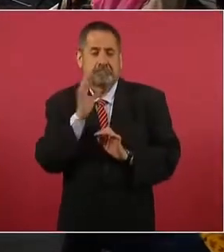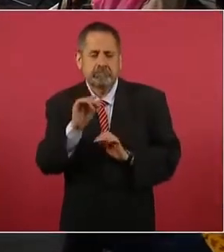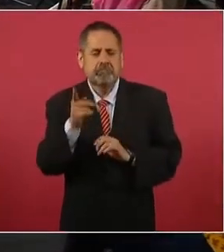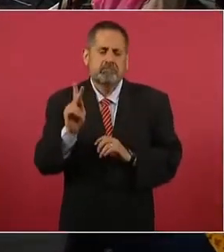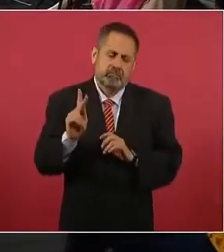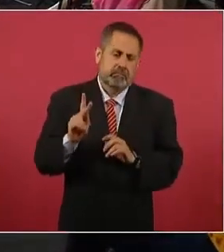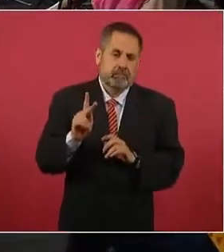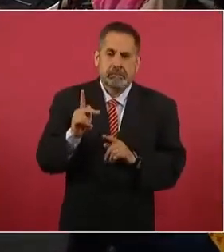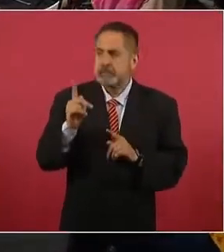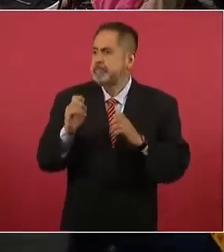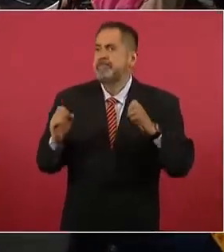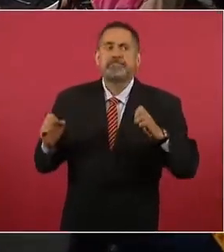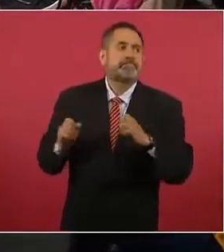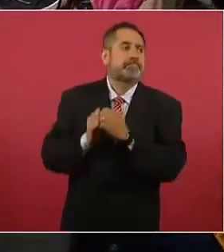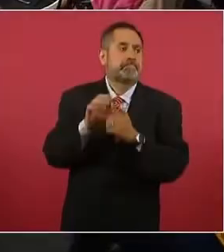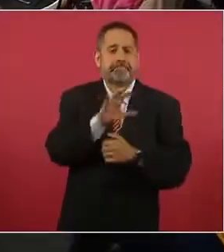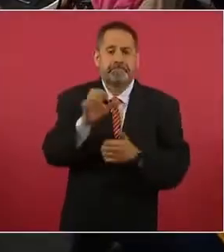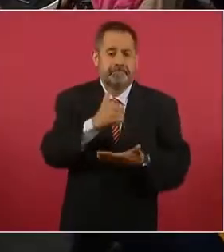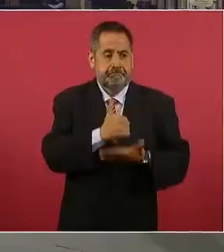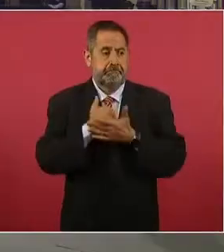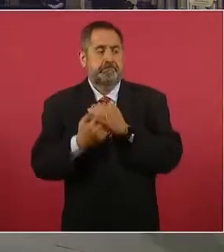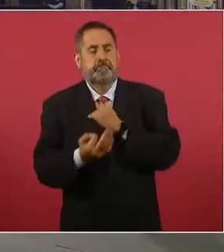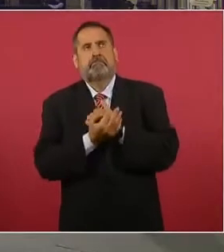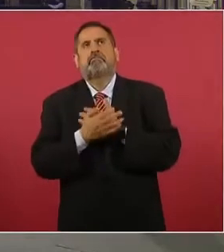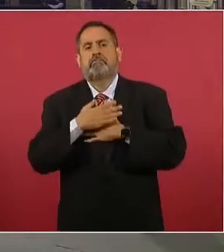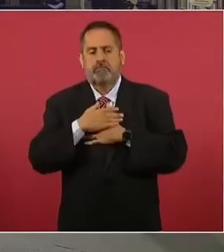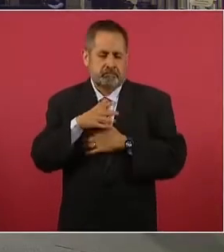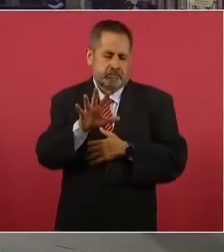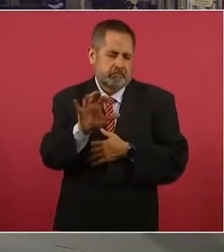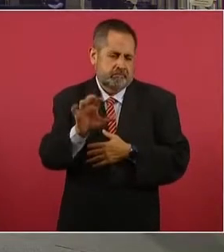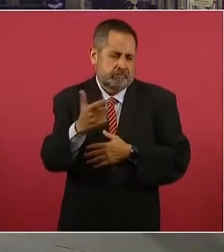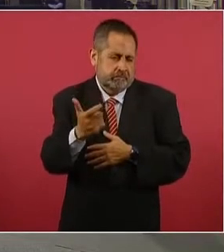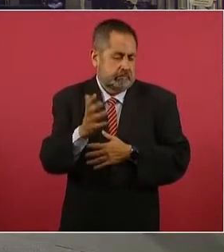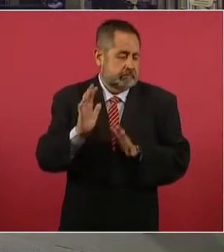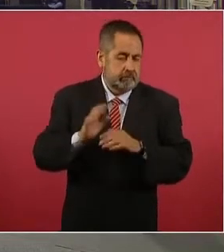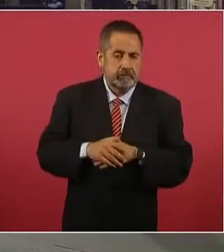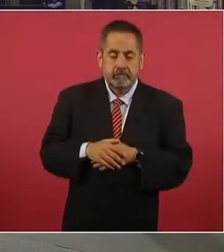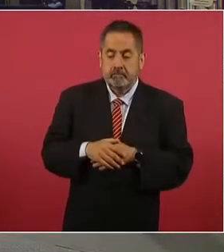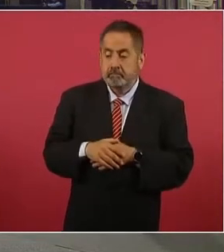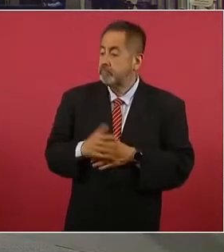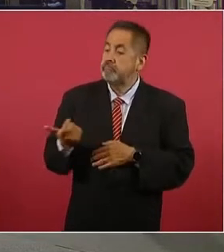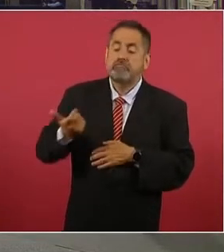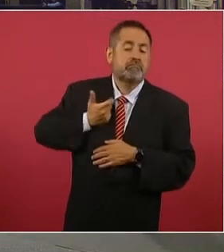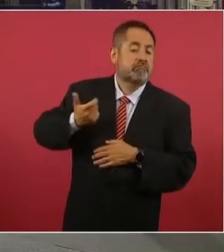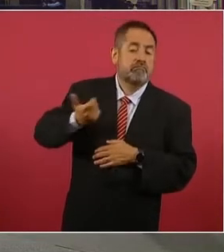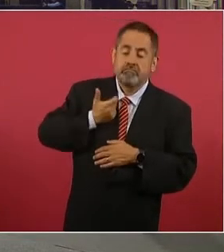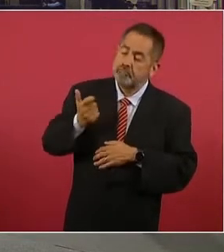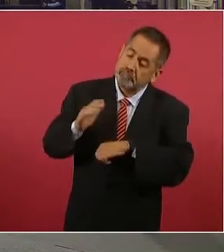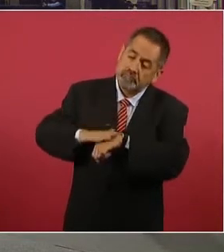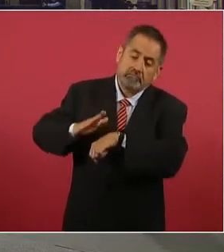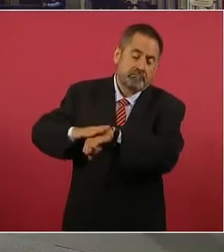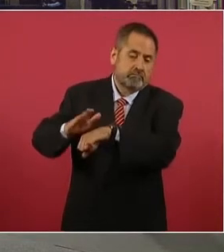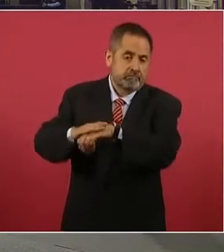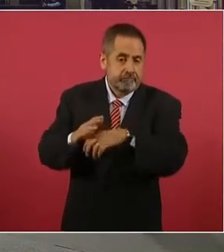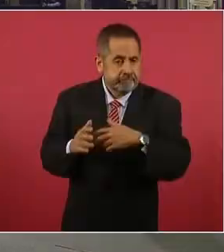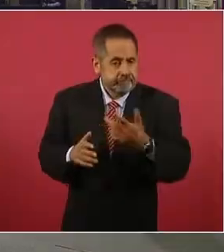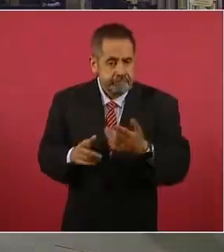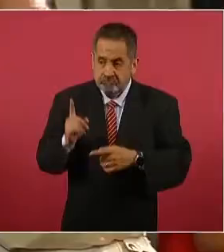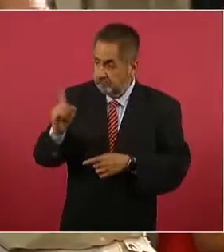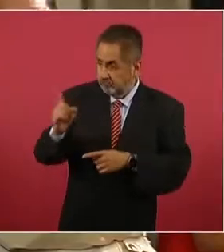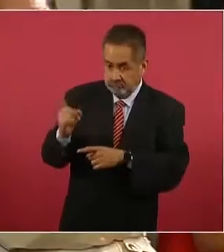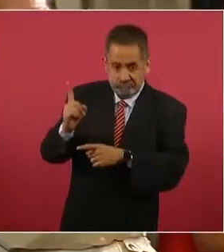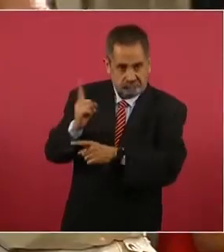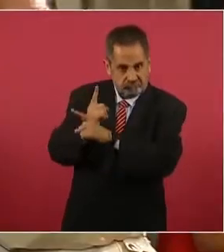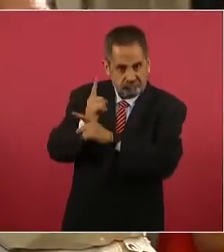para un momento de emergencia sí son un apoyo importante para las personas. Y les amenazan